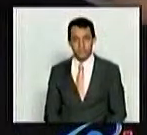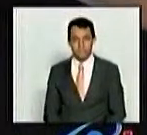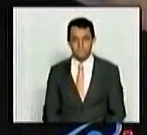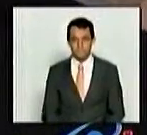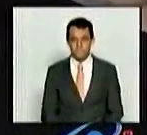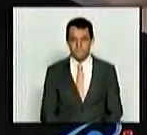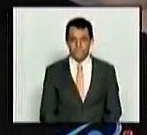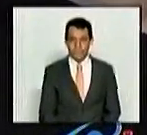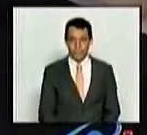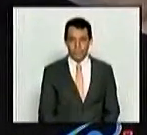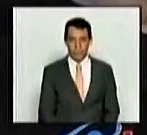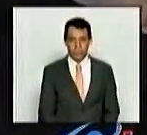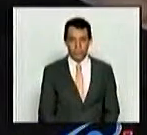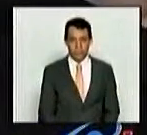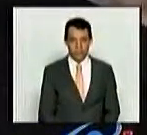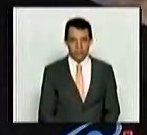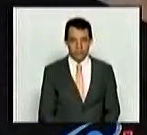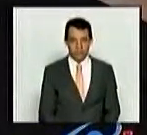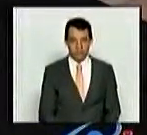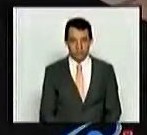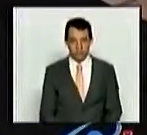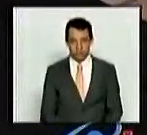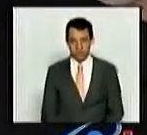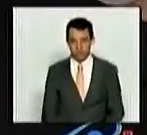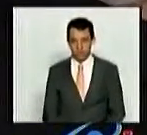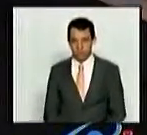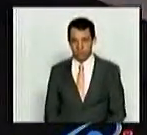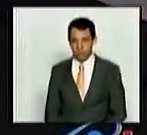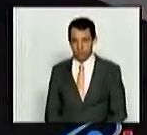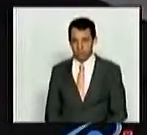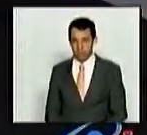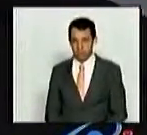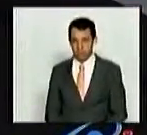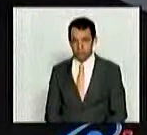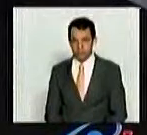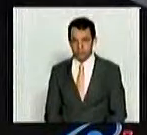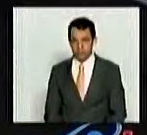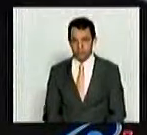Exhala todo el aire afuera. Muy bien.